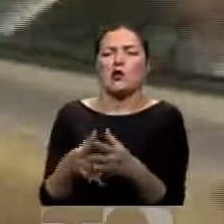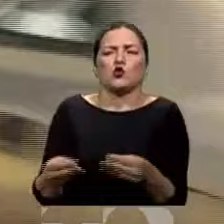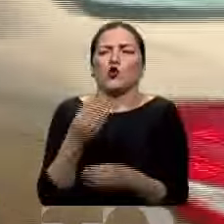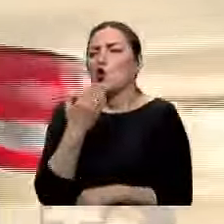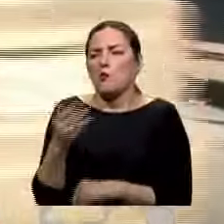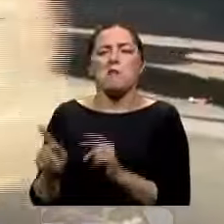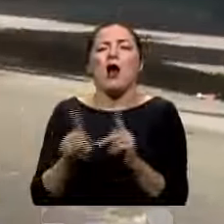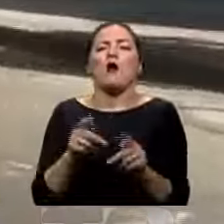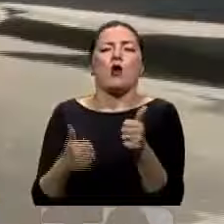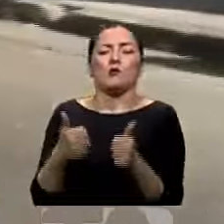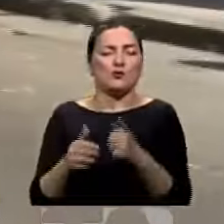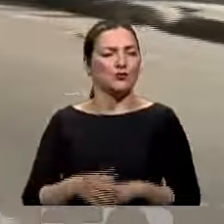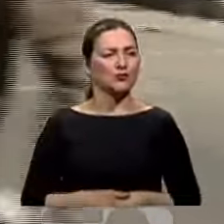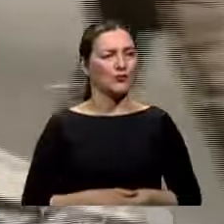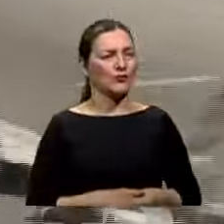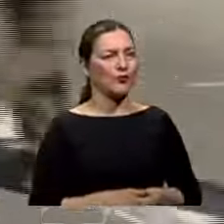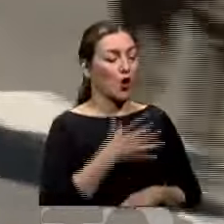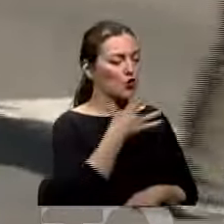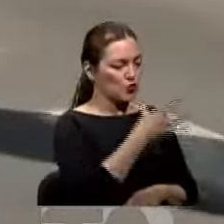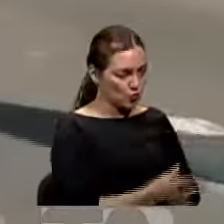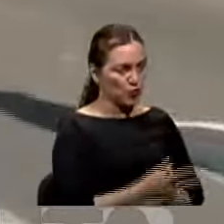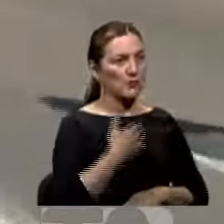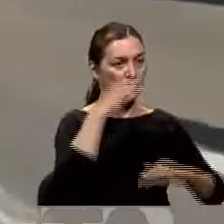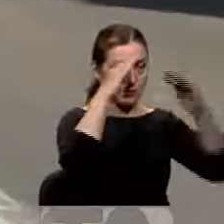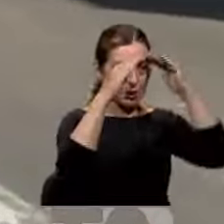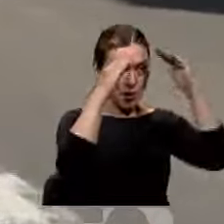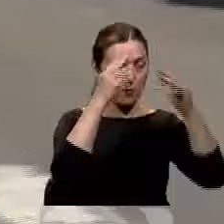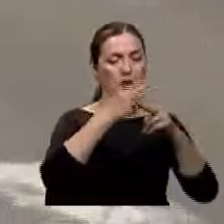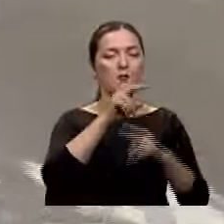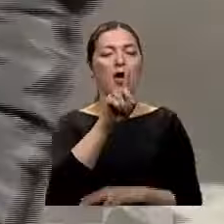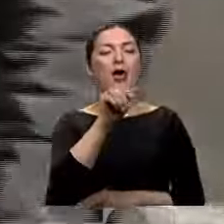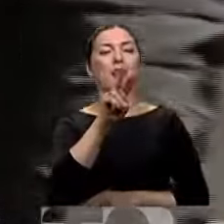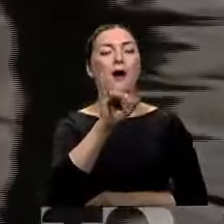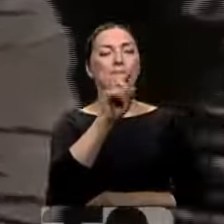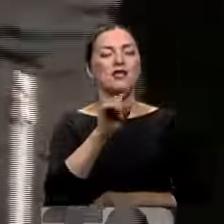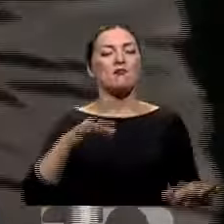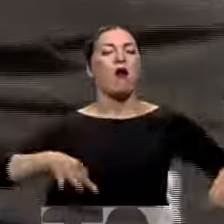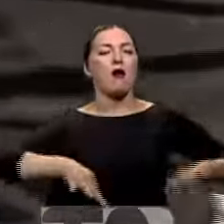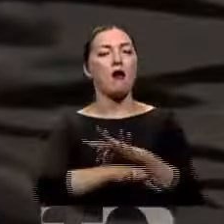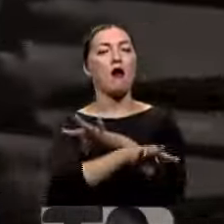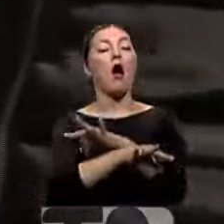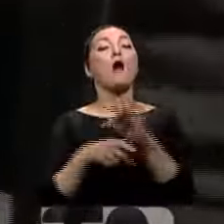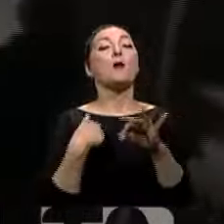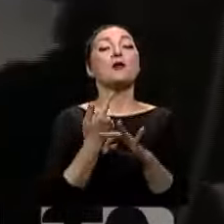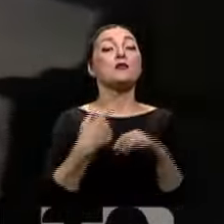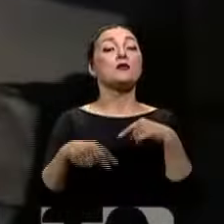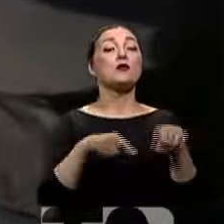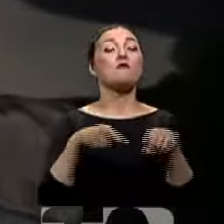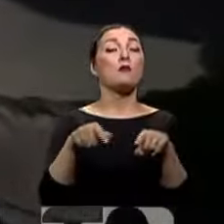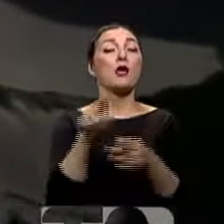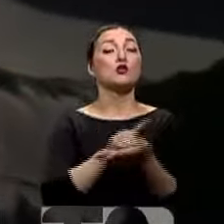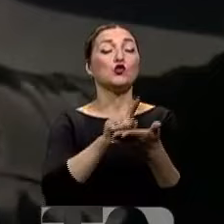Qué gusto, muy buenos días. Les saluda el mayor John David Mosquera. Momento me encuentro como jefe subrogante del distrito Manuela Sáenz.